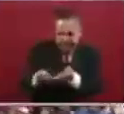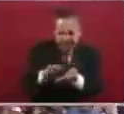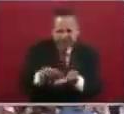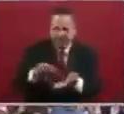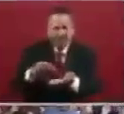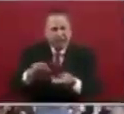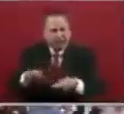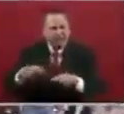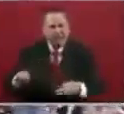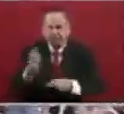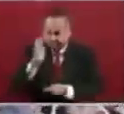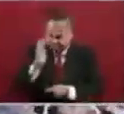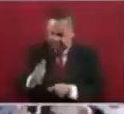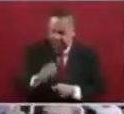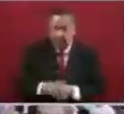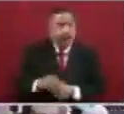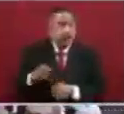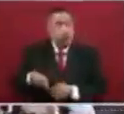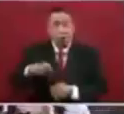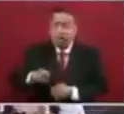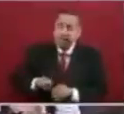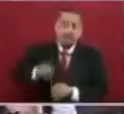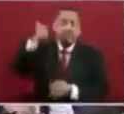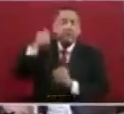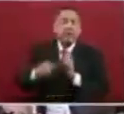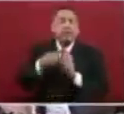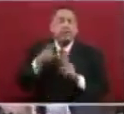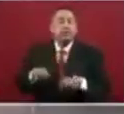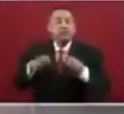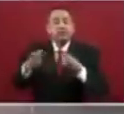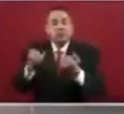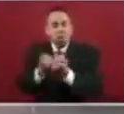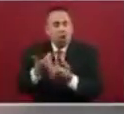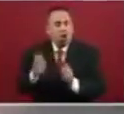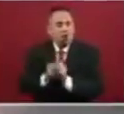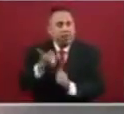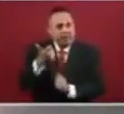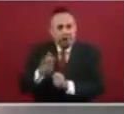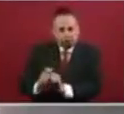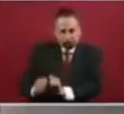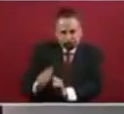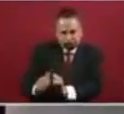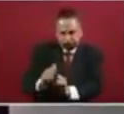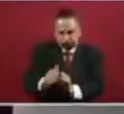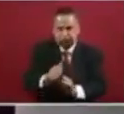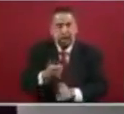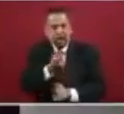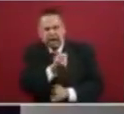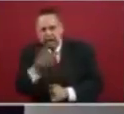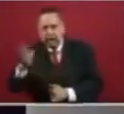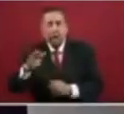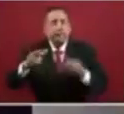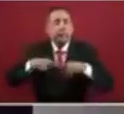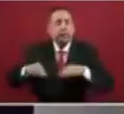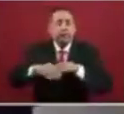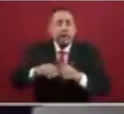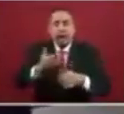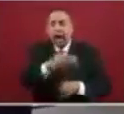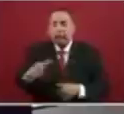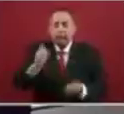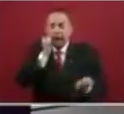vez se dará una ayuda igual en efectivo a todos los cañeros